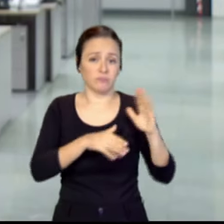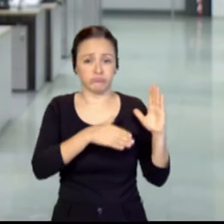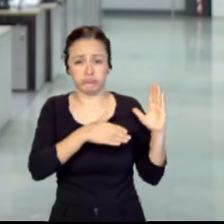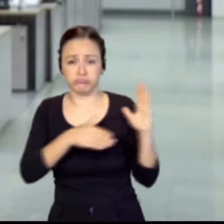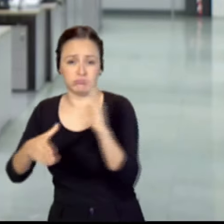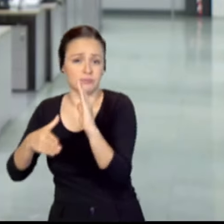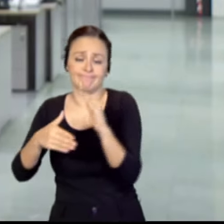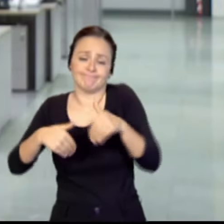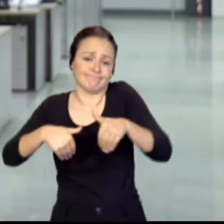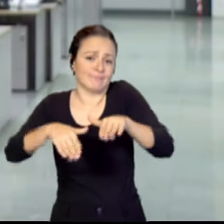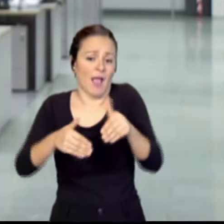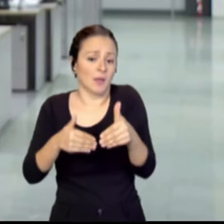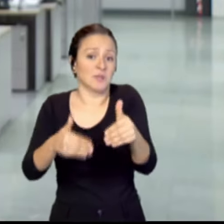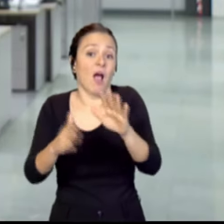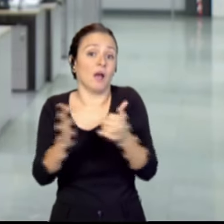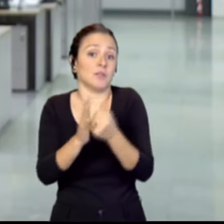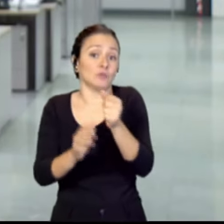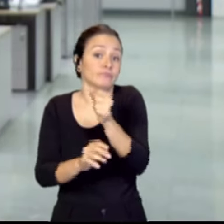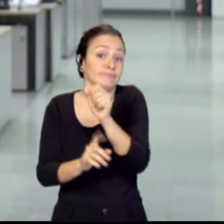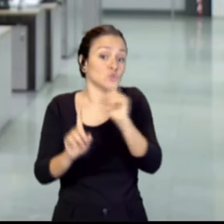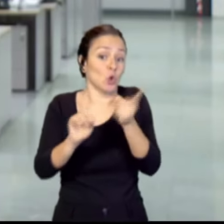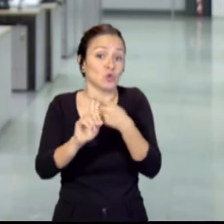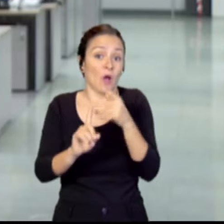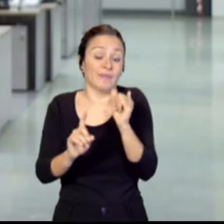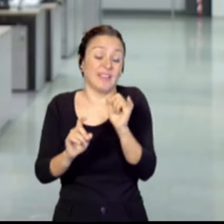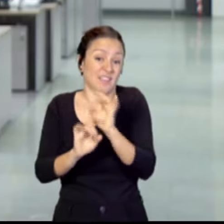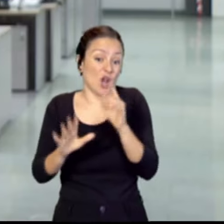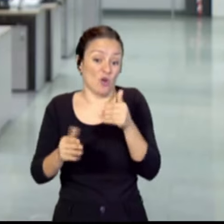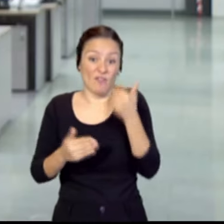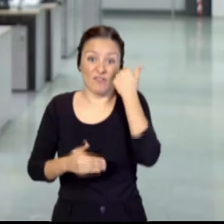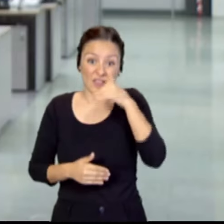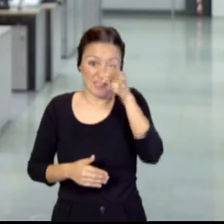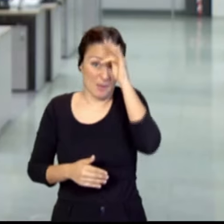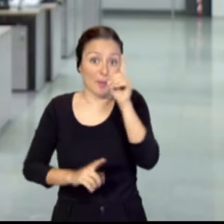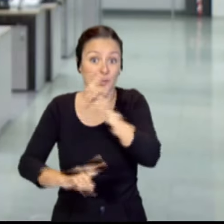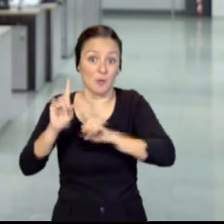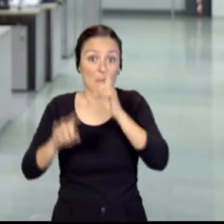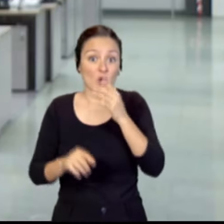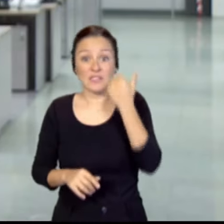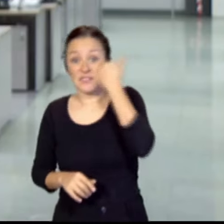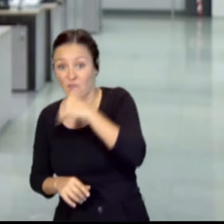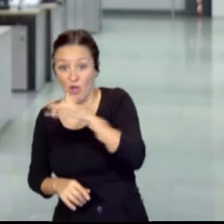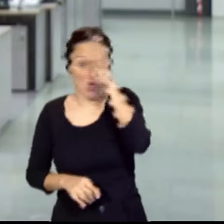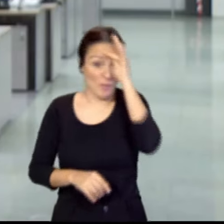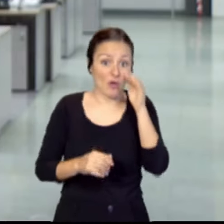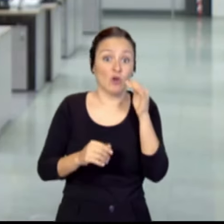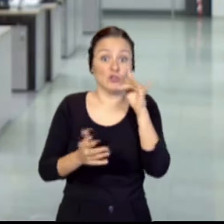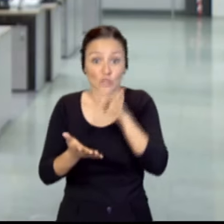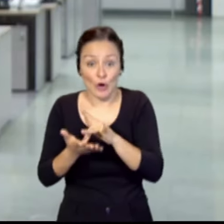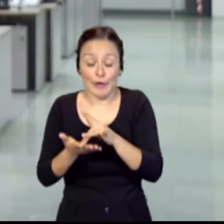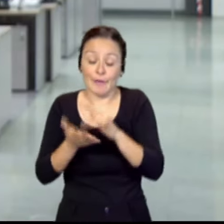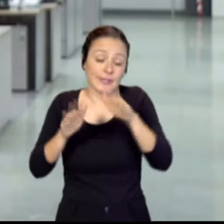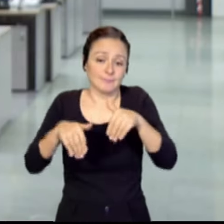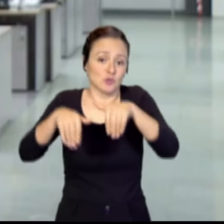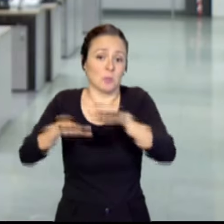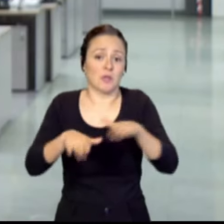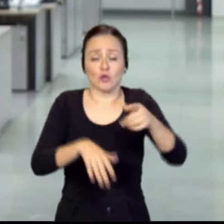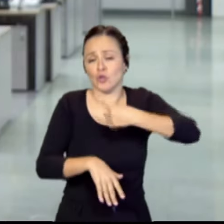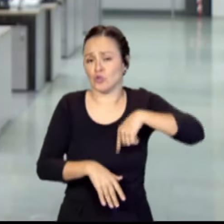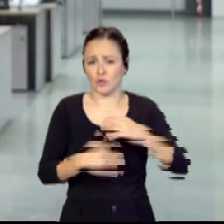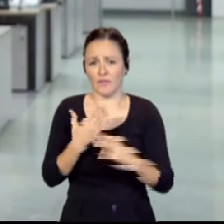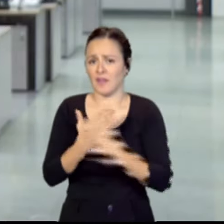haya una solución y evidentemente este fin de semana tenemos dos pegas tanto sábado como domingo Y evidentemente si ellos toman esa decisión hay que desde la federación respetaremos